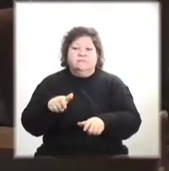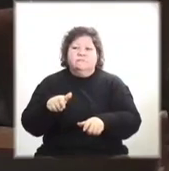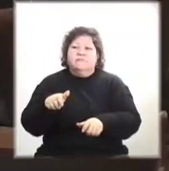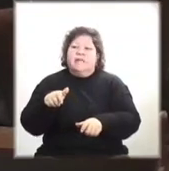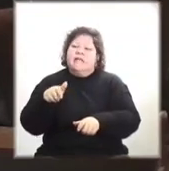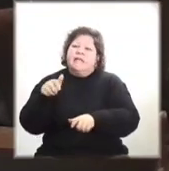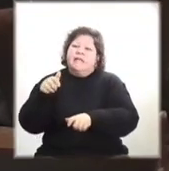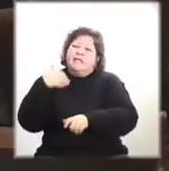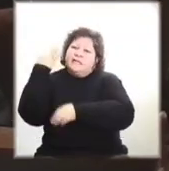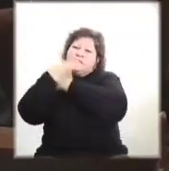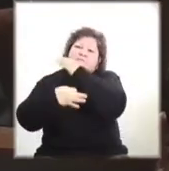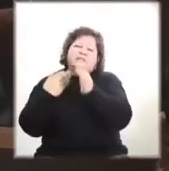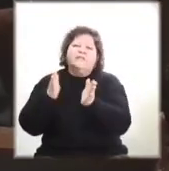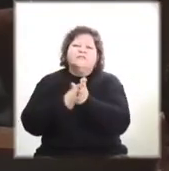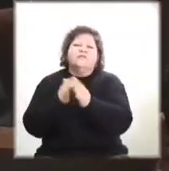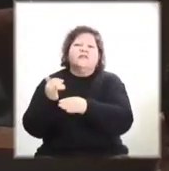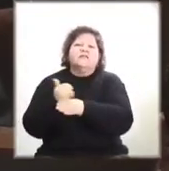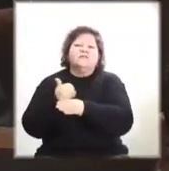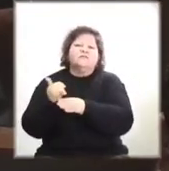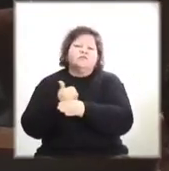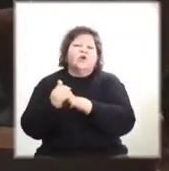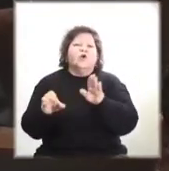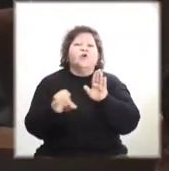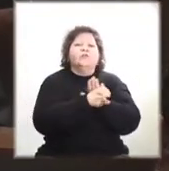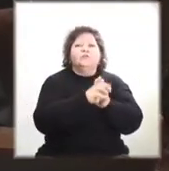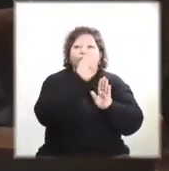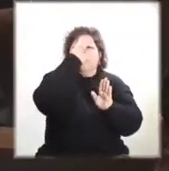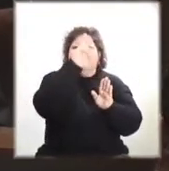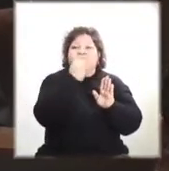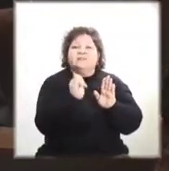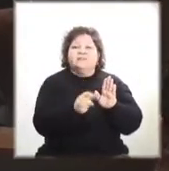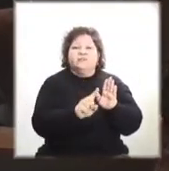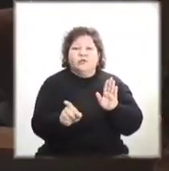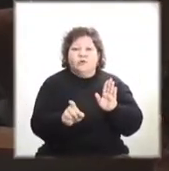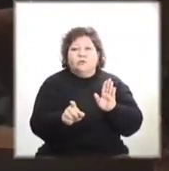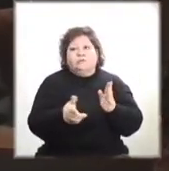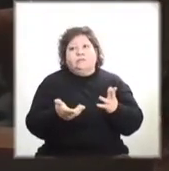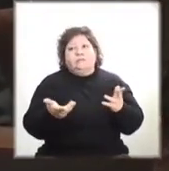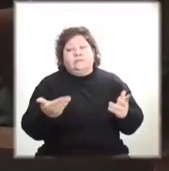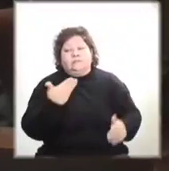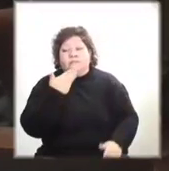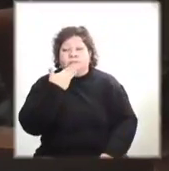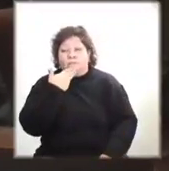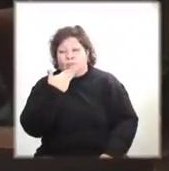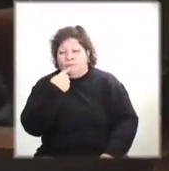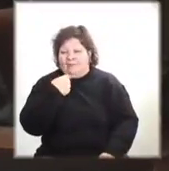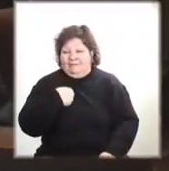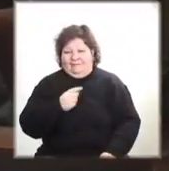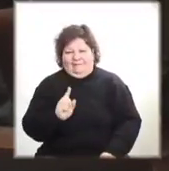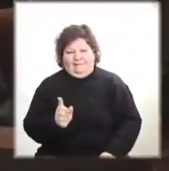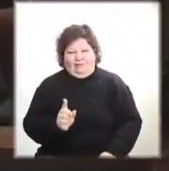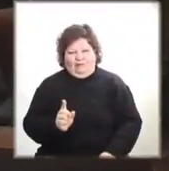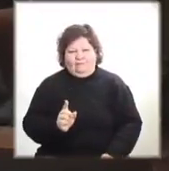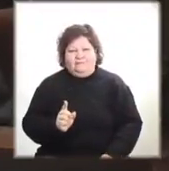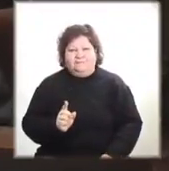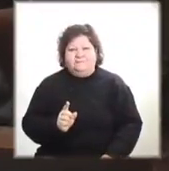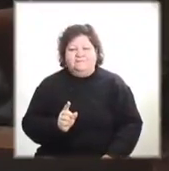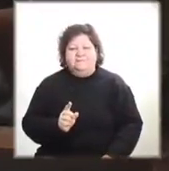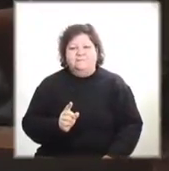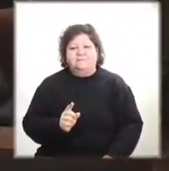constitucionalidad o no de la institución. Si se pronunciara que es inconstitucional, cosa que dudo, en virtud de la integración de la